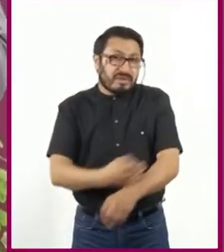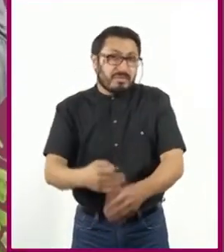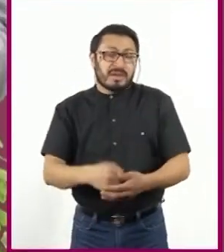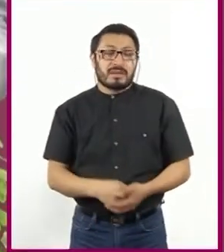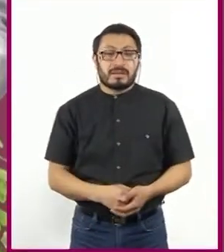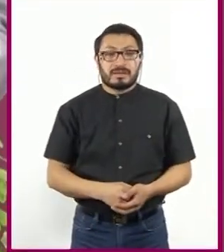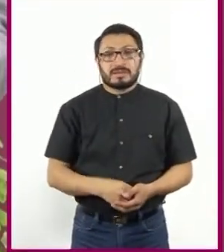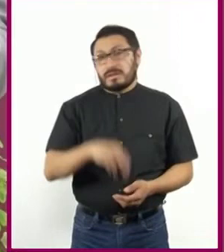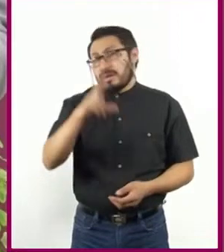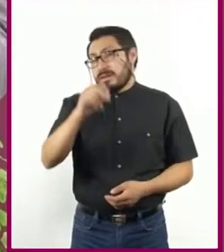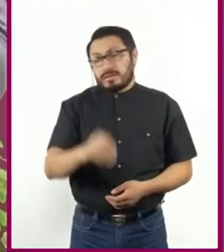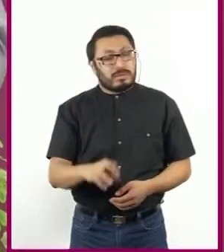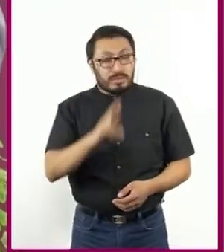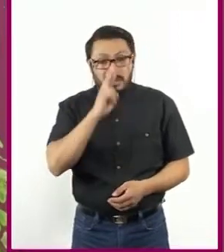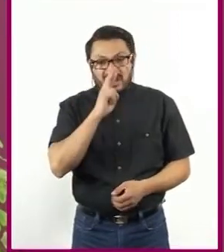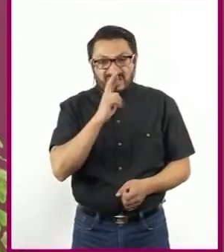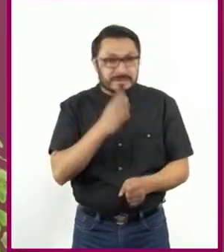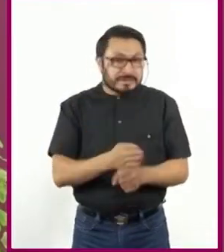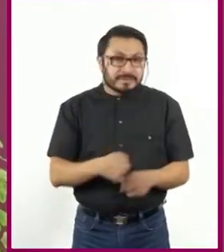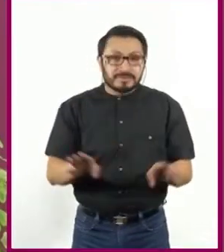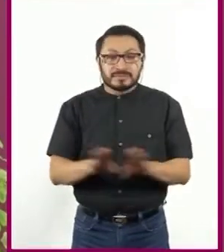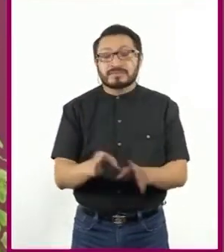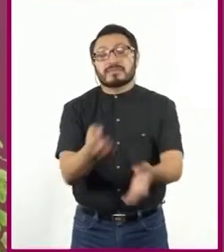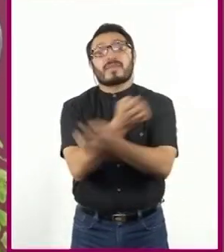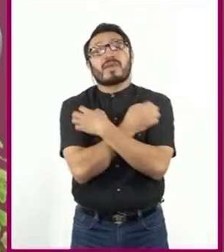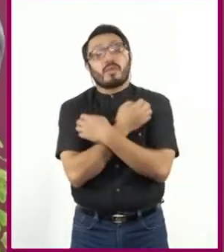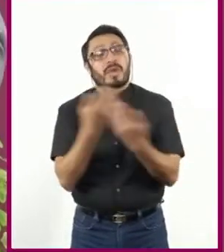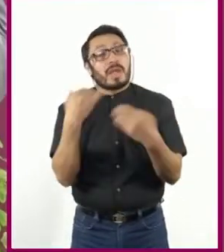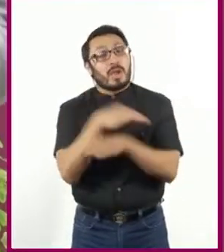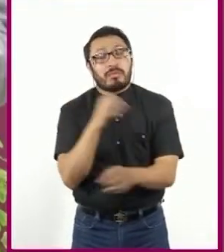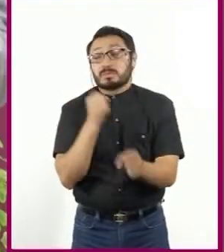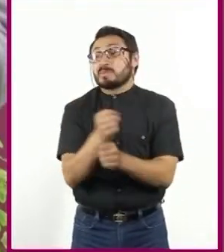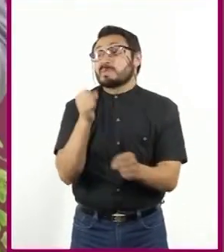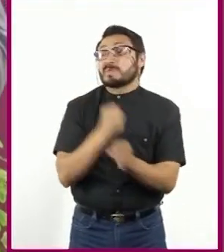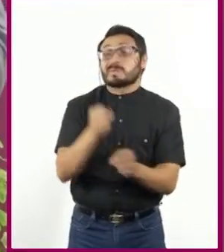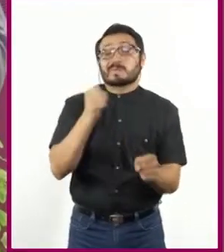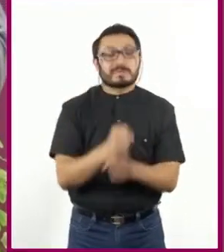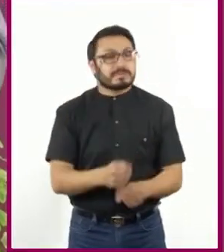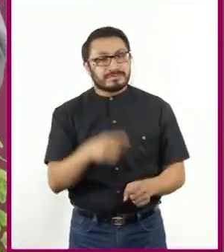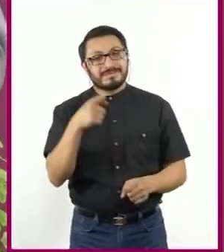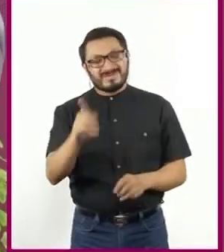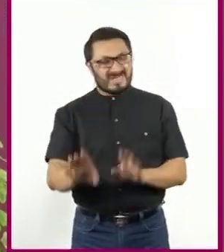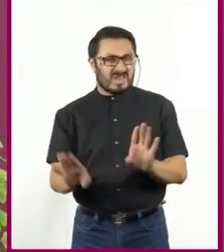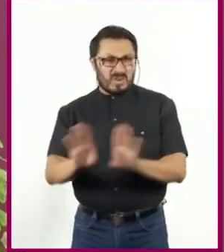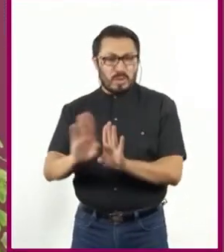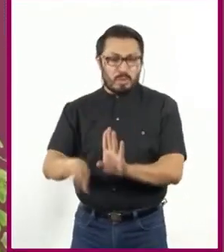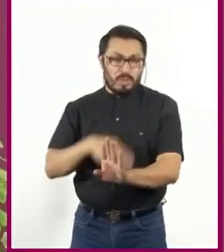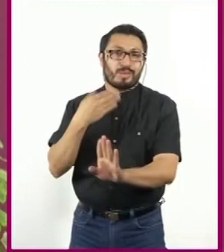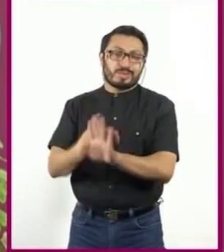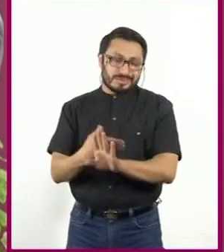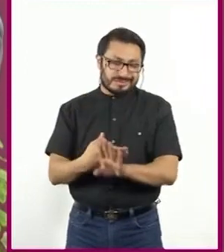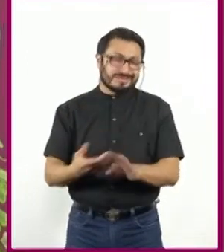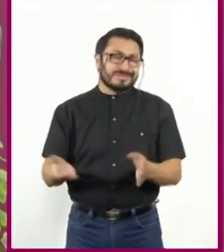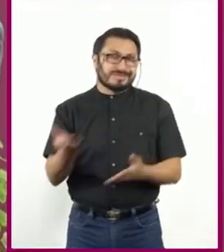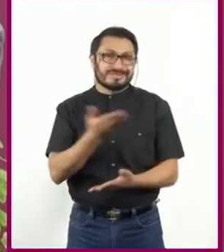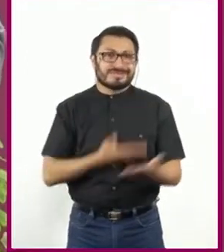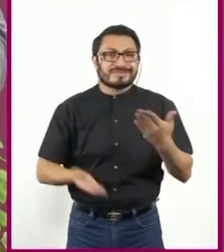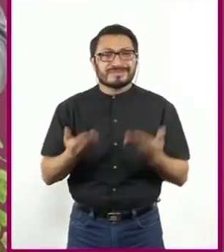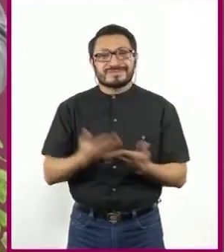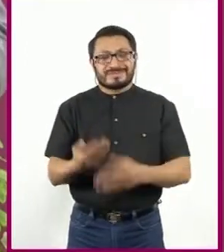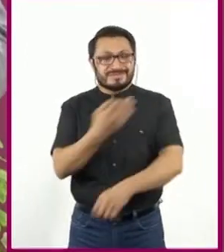No se toma conciencia de que educar con base en actitudes violentas deteriora la convivencia familiar y